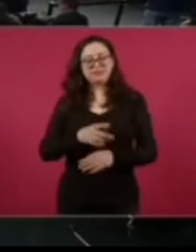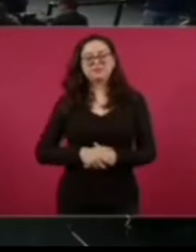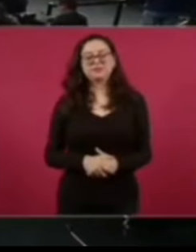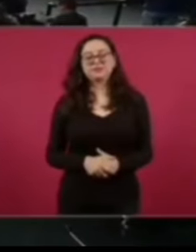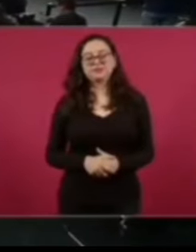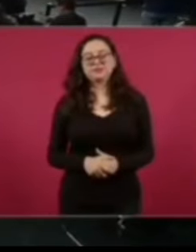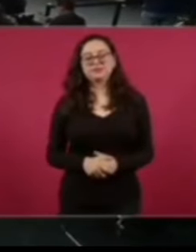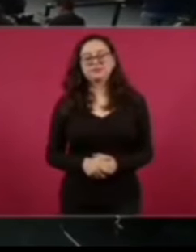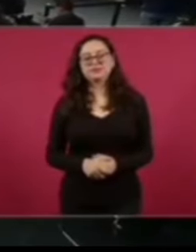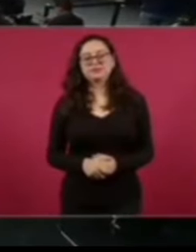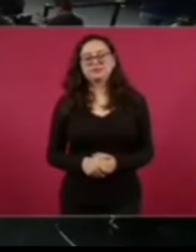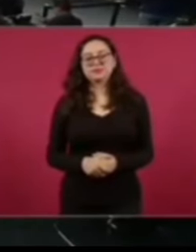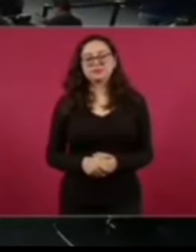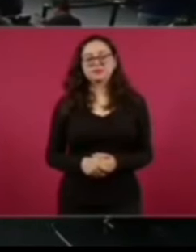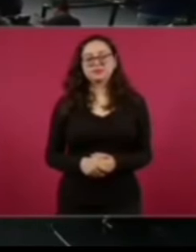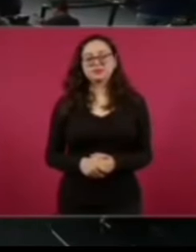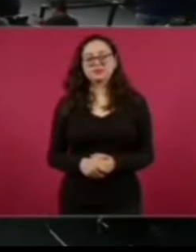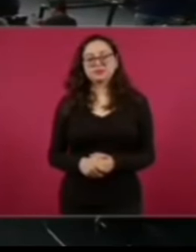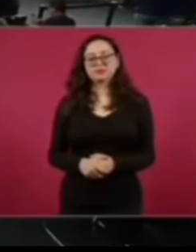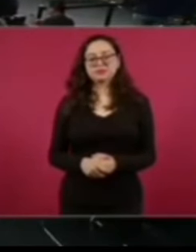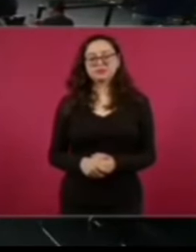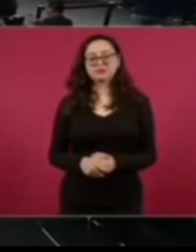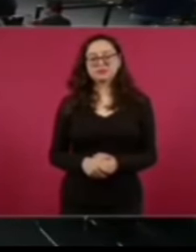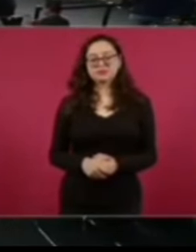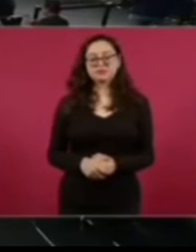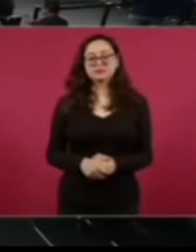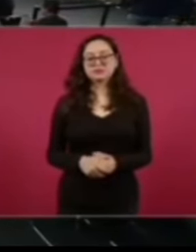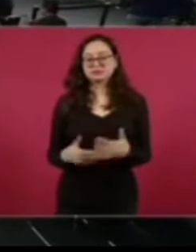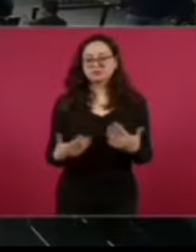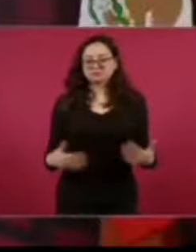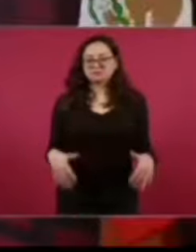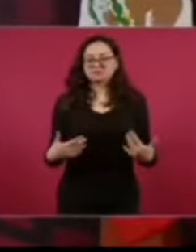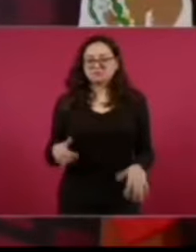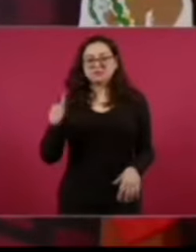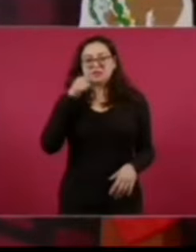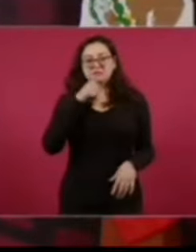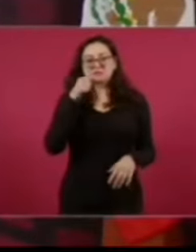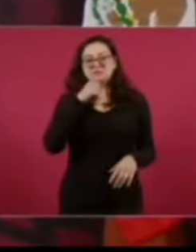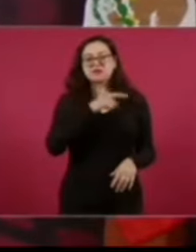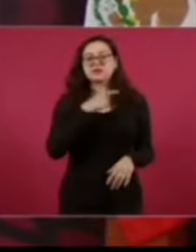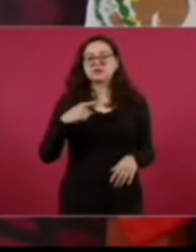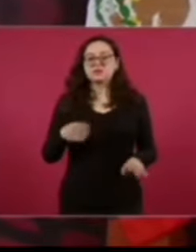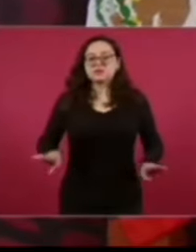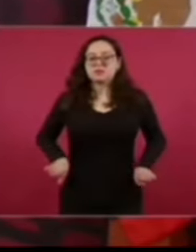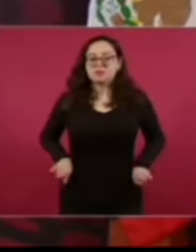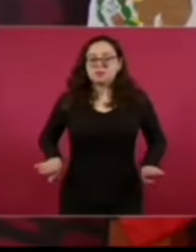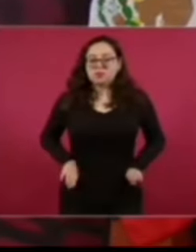siempre hay que estar optimista, porque México